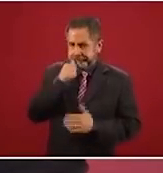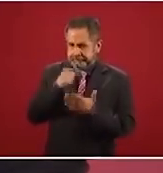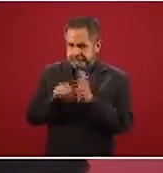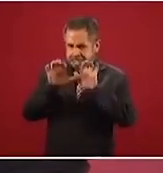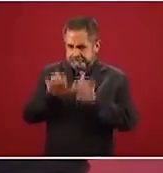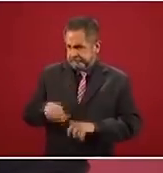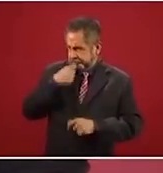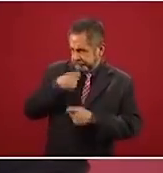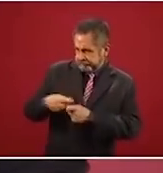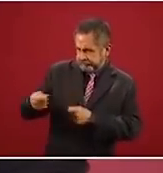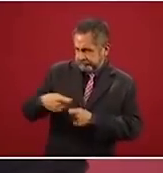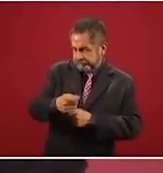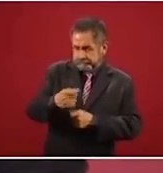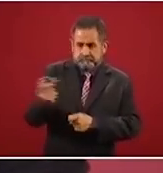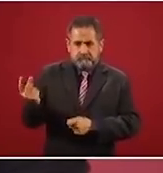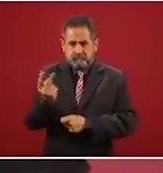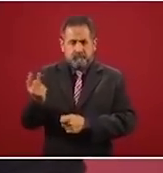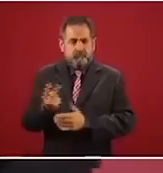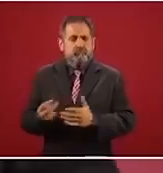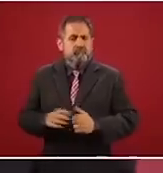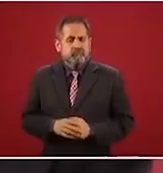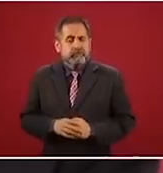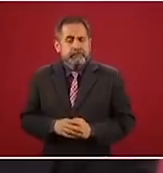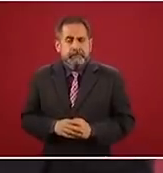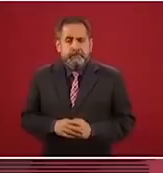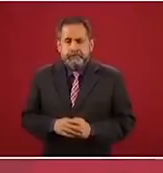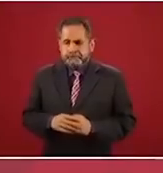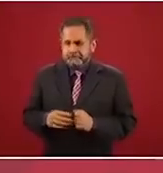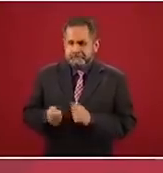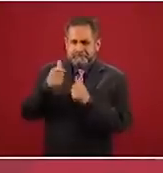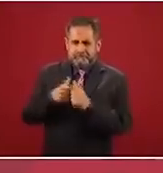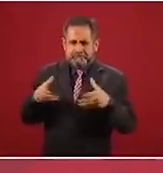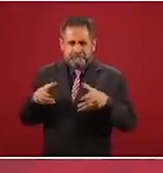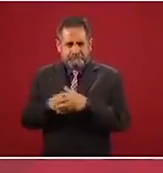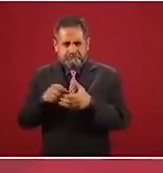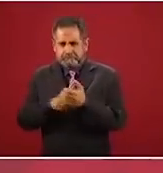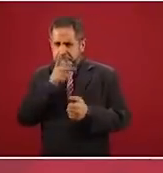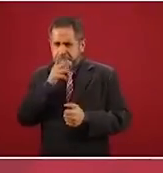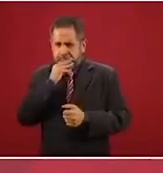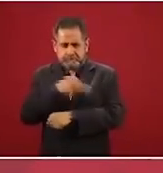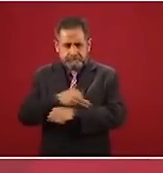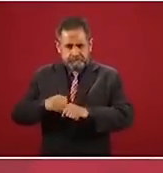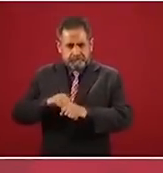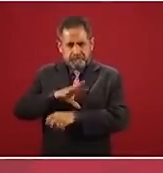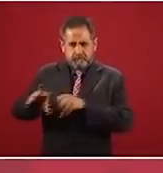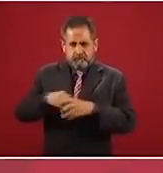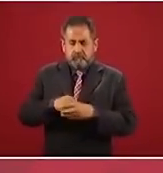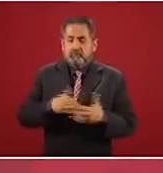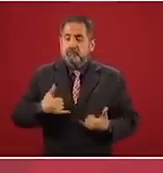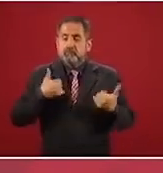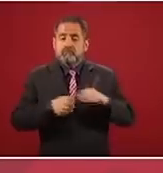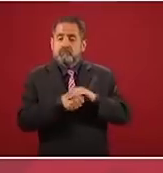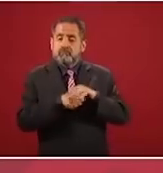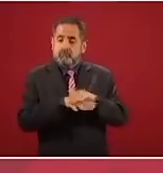carta a los dos después de una reunión que tuve con padres, madres de los jóvenes